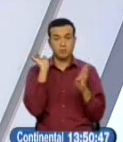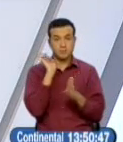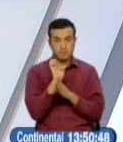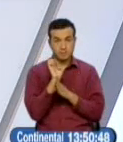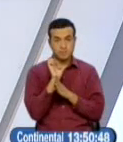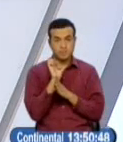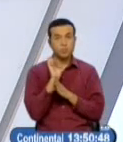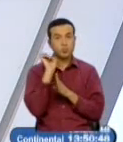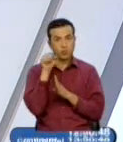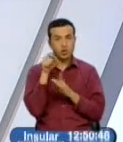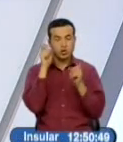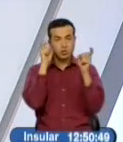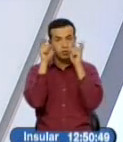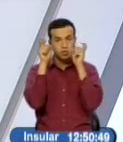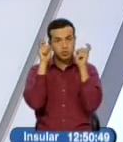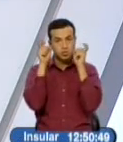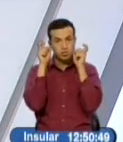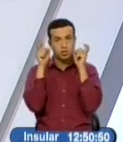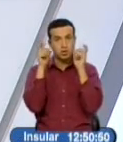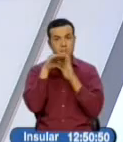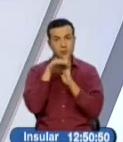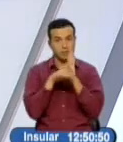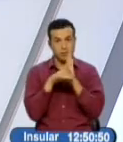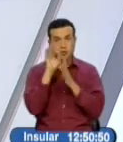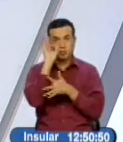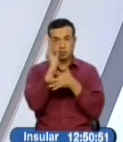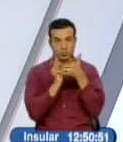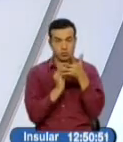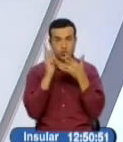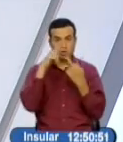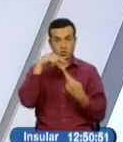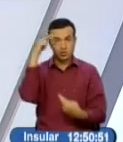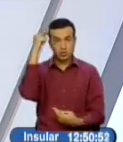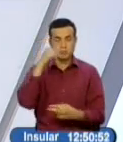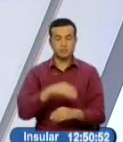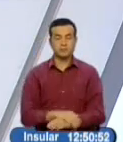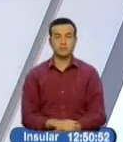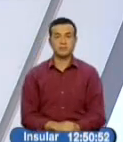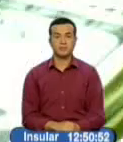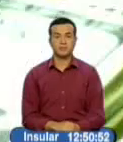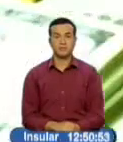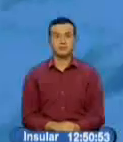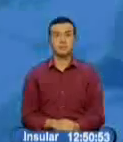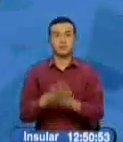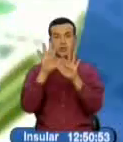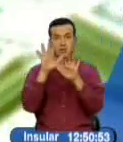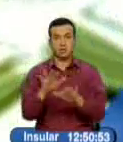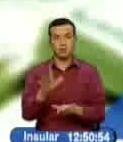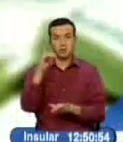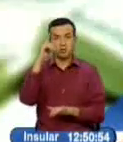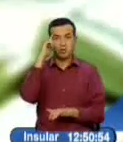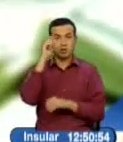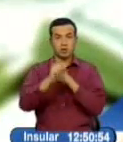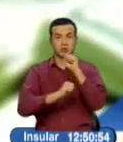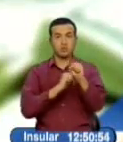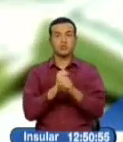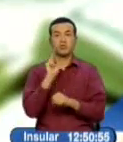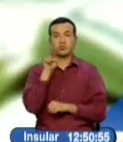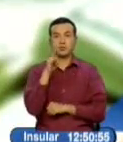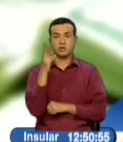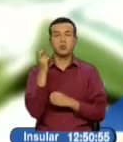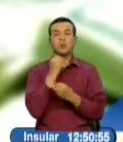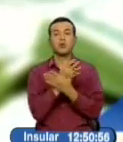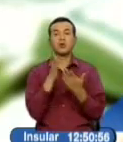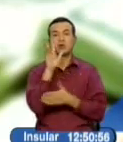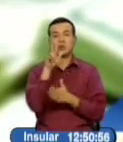es perfectamente manejable y está por debajo del promedio de la región. Según el secretario de Estado, en el 2017 se han